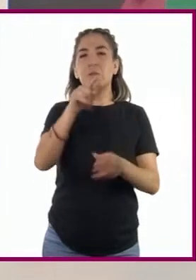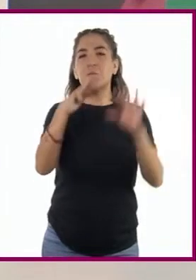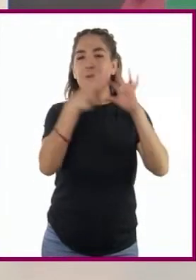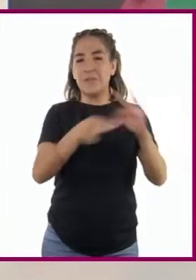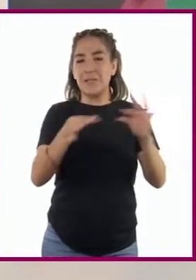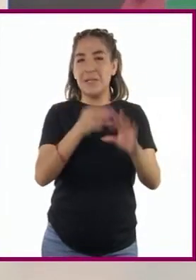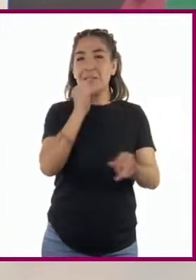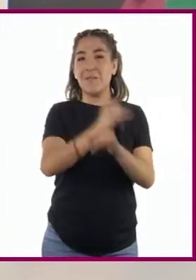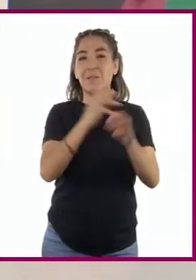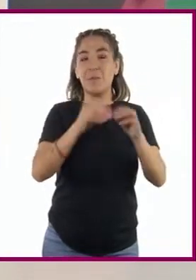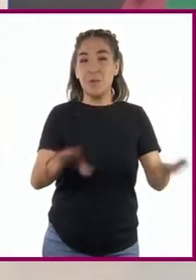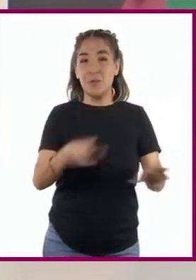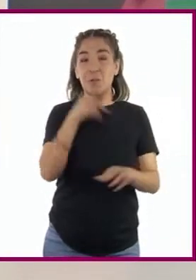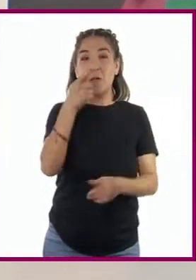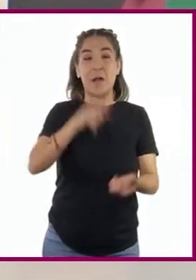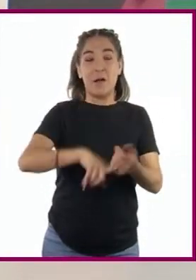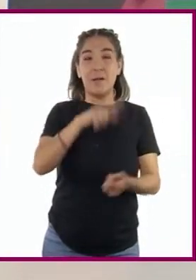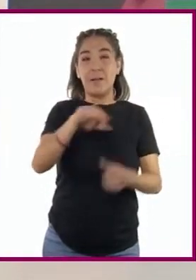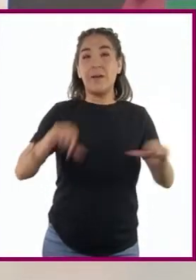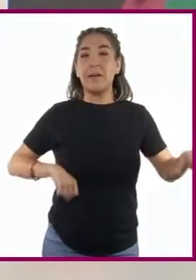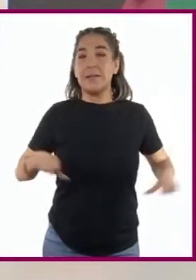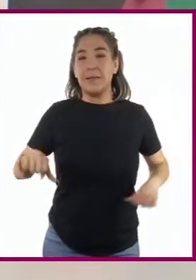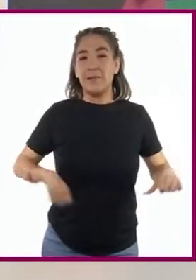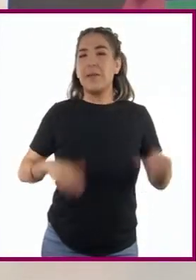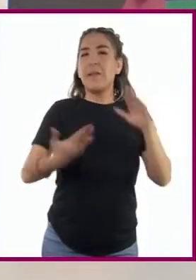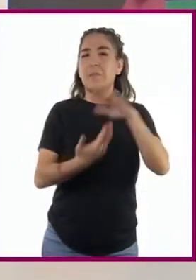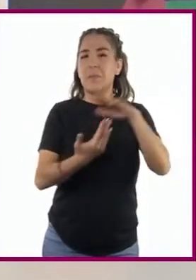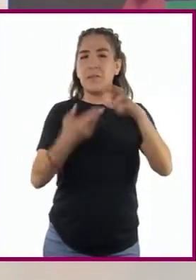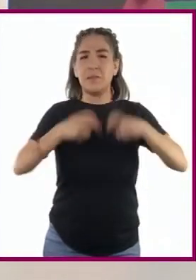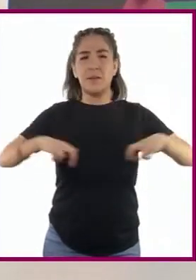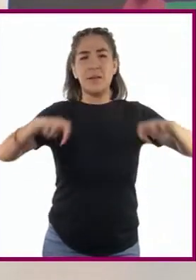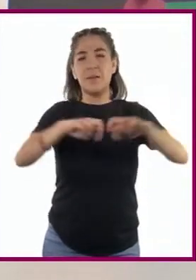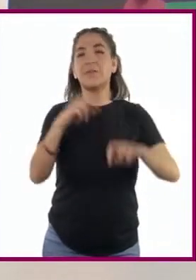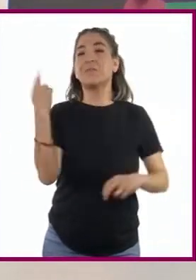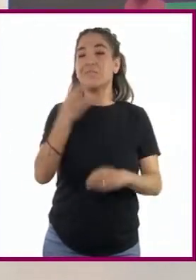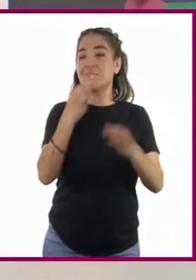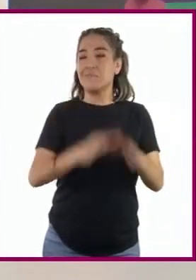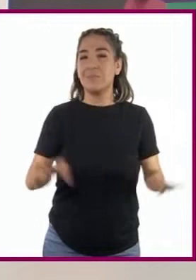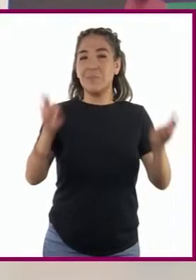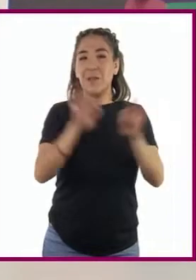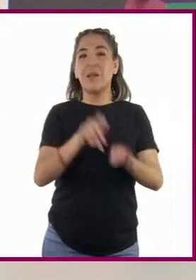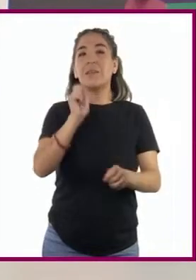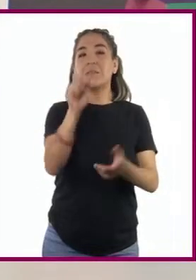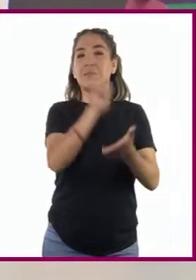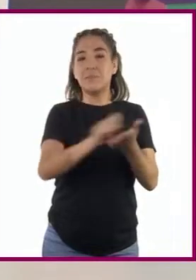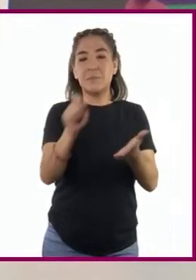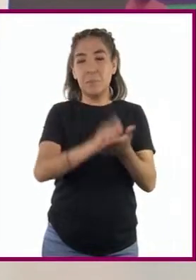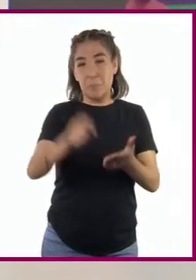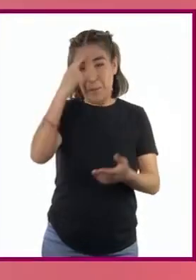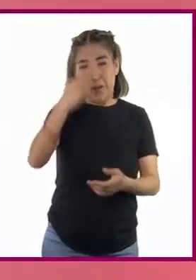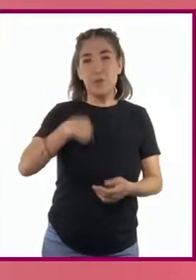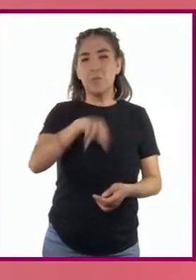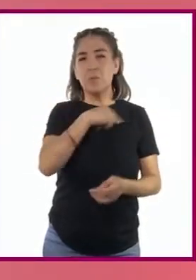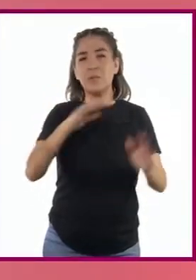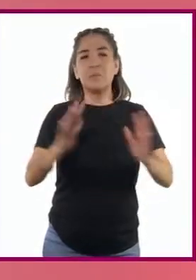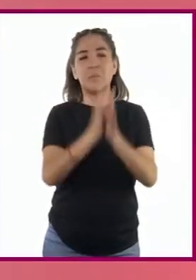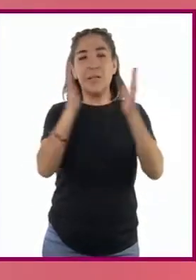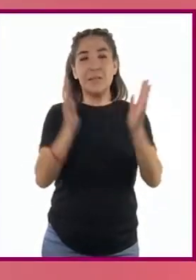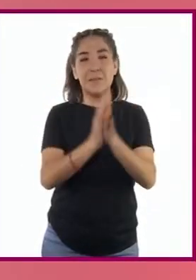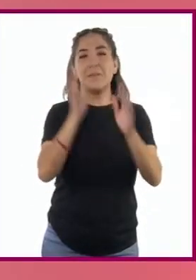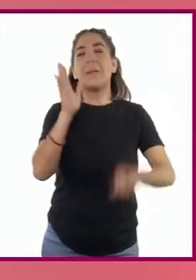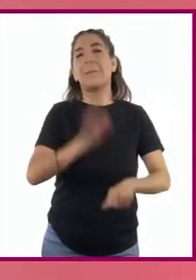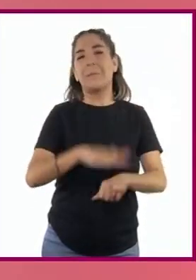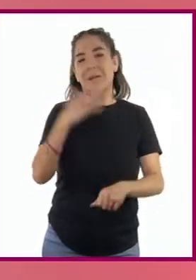argumentos. Dentro de las actividades de una mesa redonda, es fundamental redactar para que nuestra participación sea